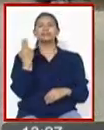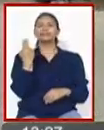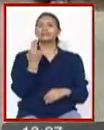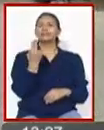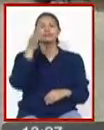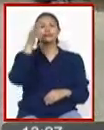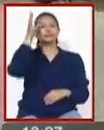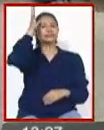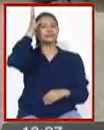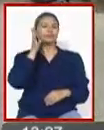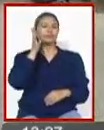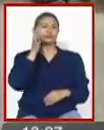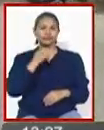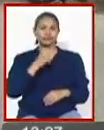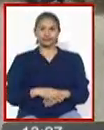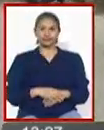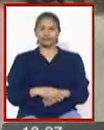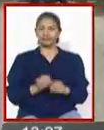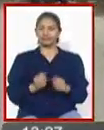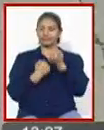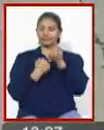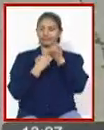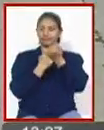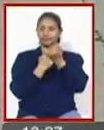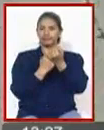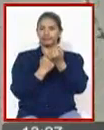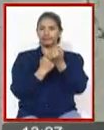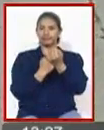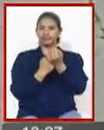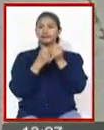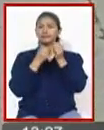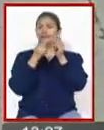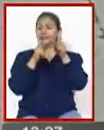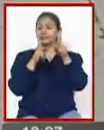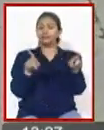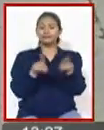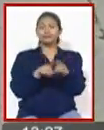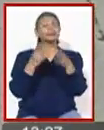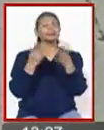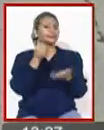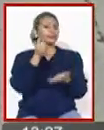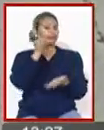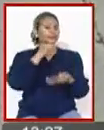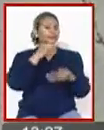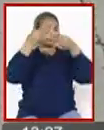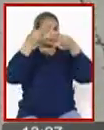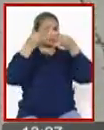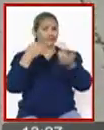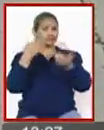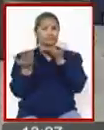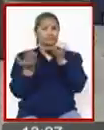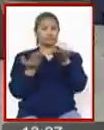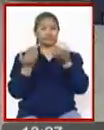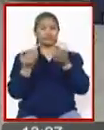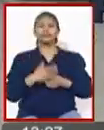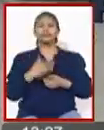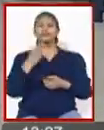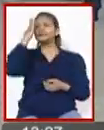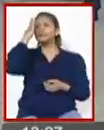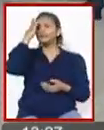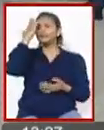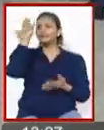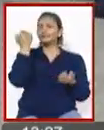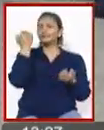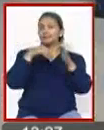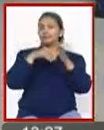Con mis padres. Sí, mis padres me están apoyando acá. Entre los postulantes también hay mujeres que decidieron hacer el servicio. ¿Por qué decide usted entrar a